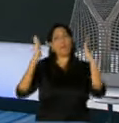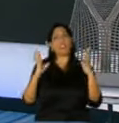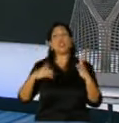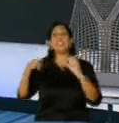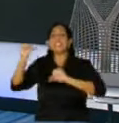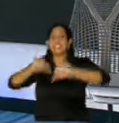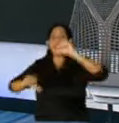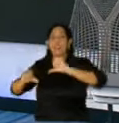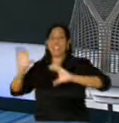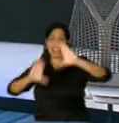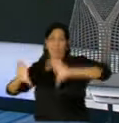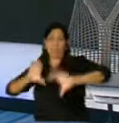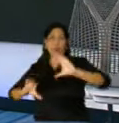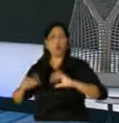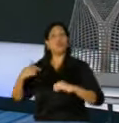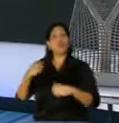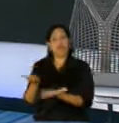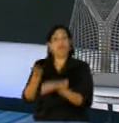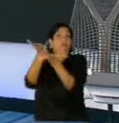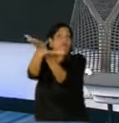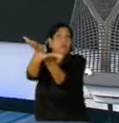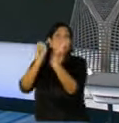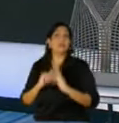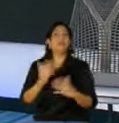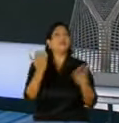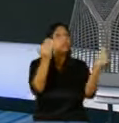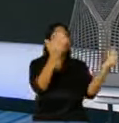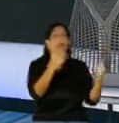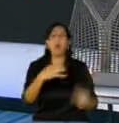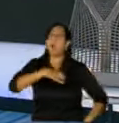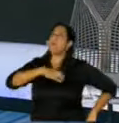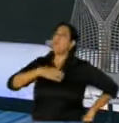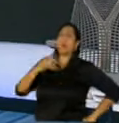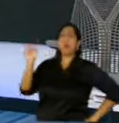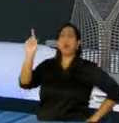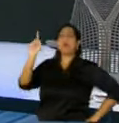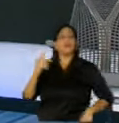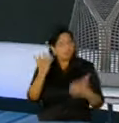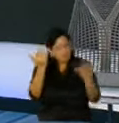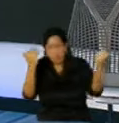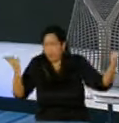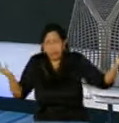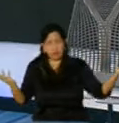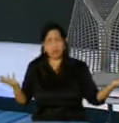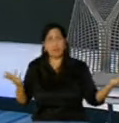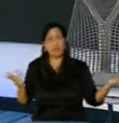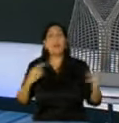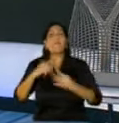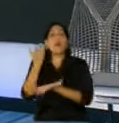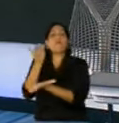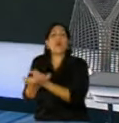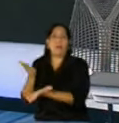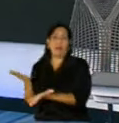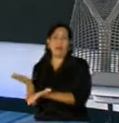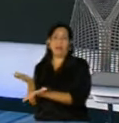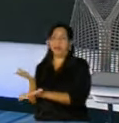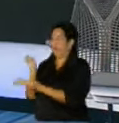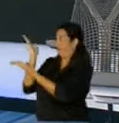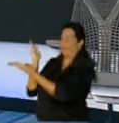que expongo mis datos y vengan las críticas para bregar con eso. Pero tenemos datos para presentar. No nos